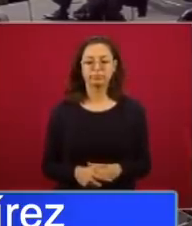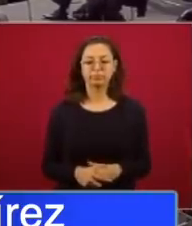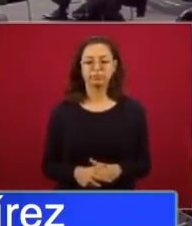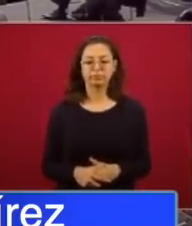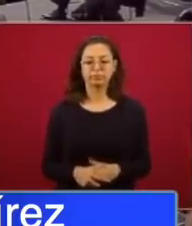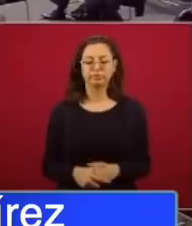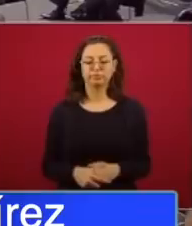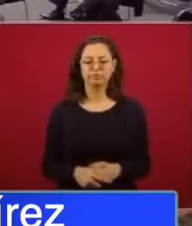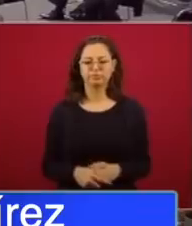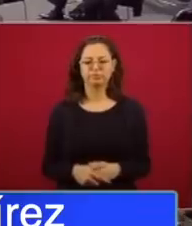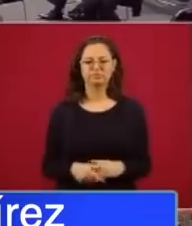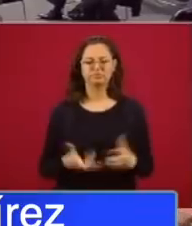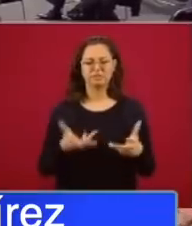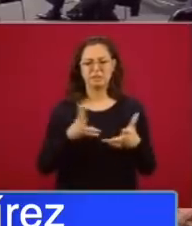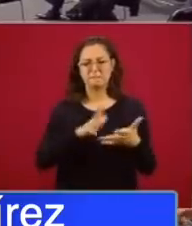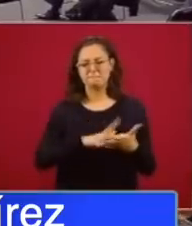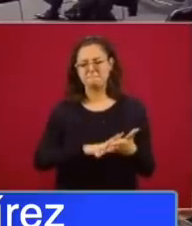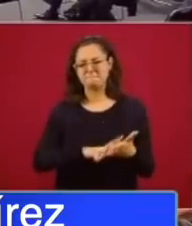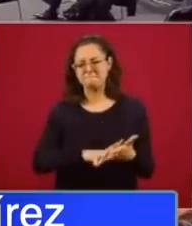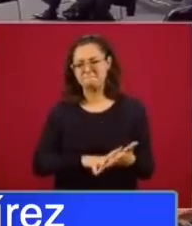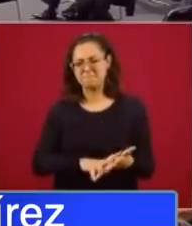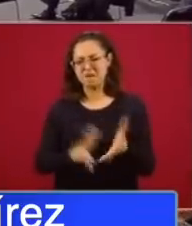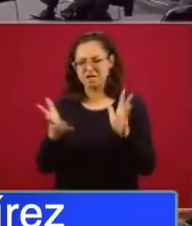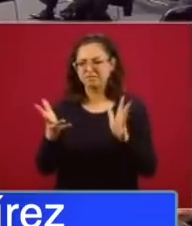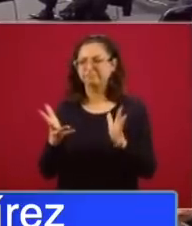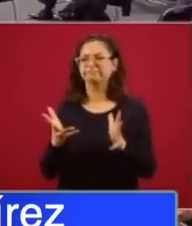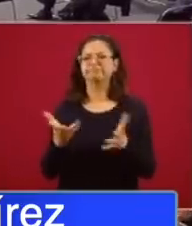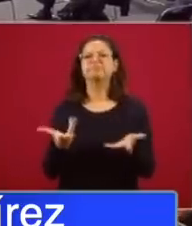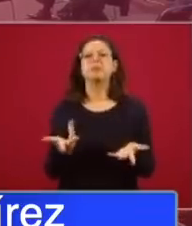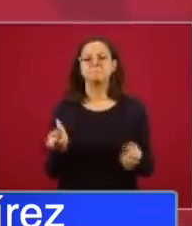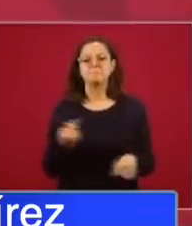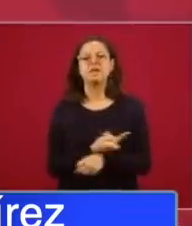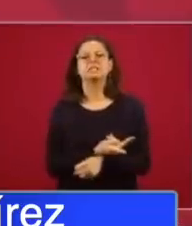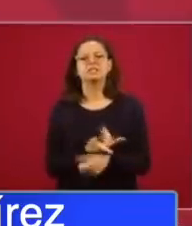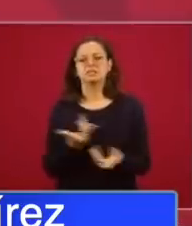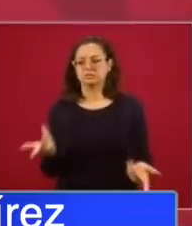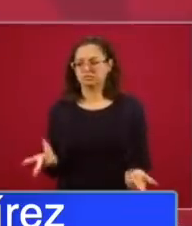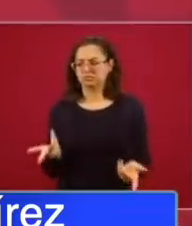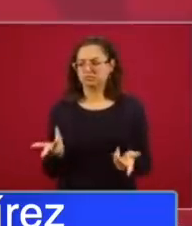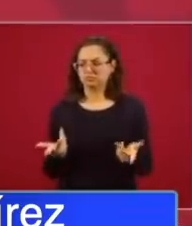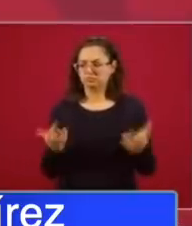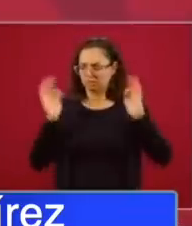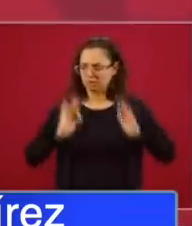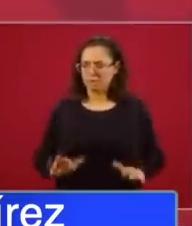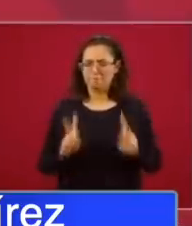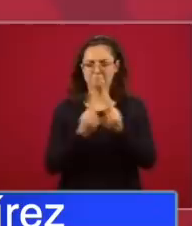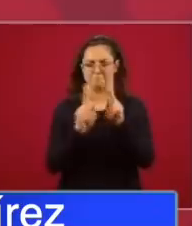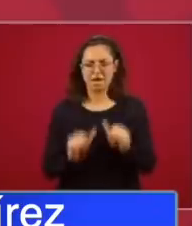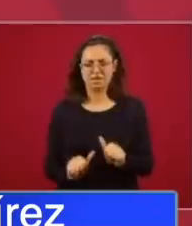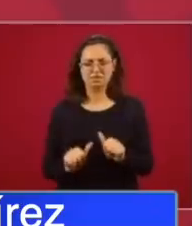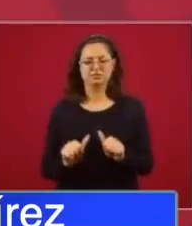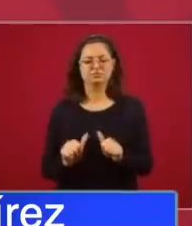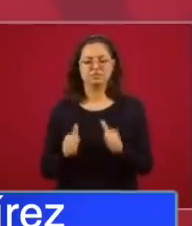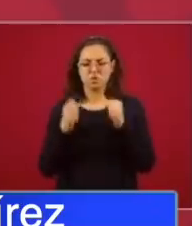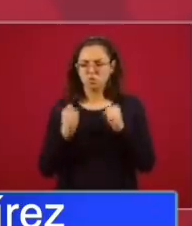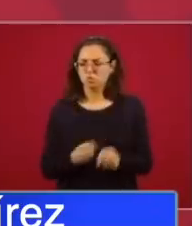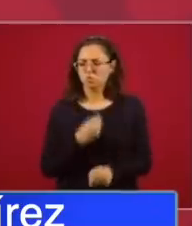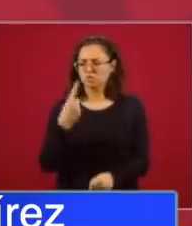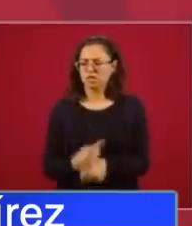enfrentar la violencia, garantizar la paz, la tranquilidad, proteger a los ciudadanos y